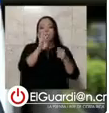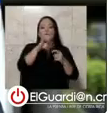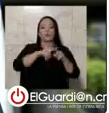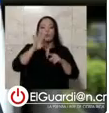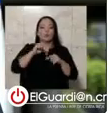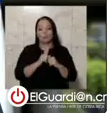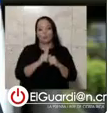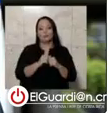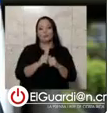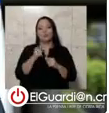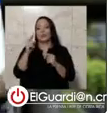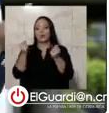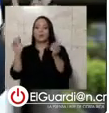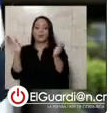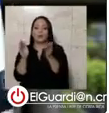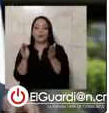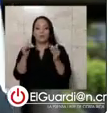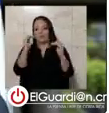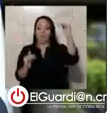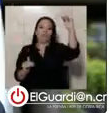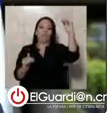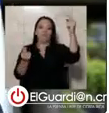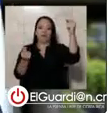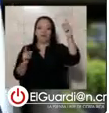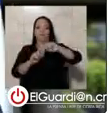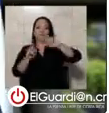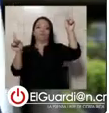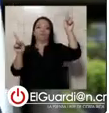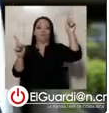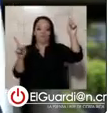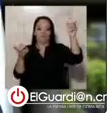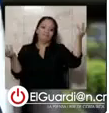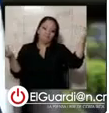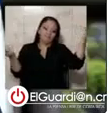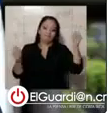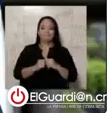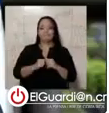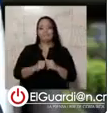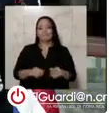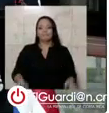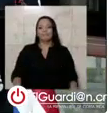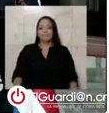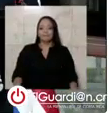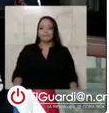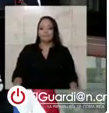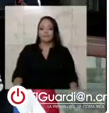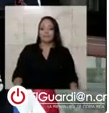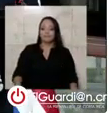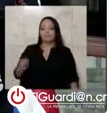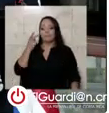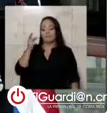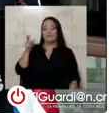saque un sedán más pequeño, es una diferencia de precios, la tiene que pagar en tarifa. Sí, esa serenata hay que